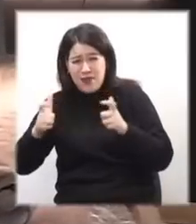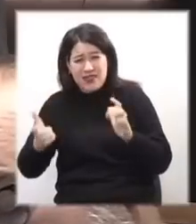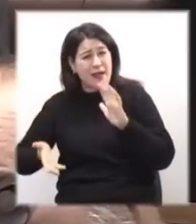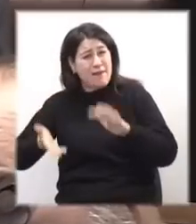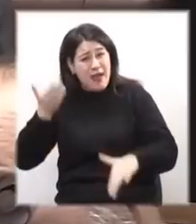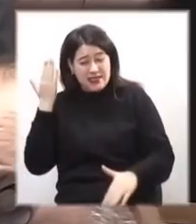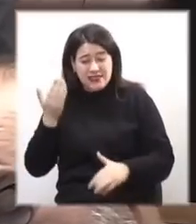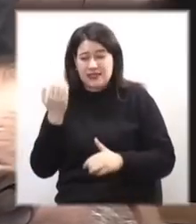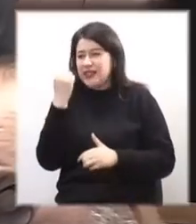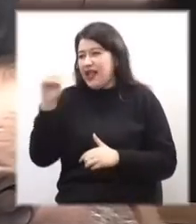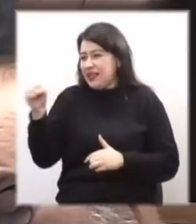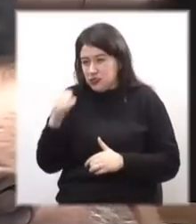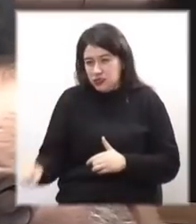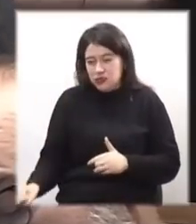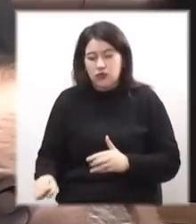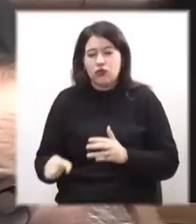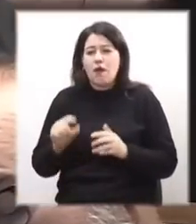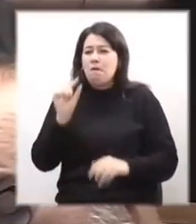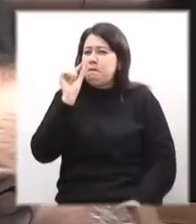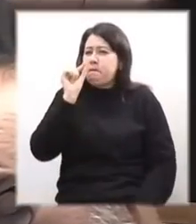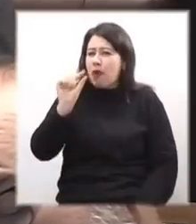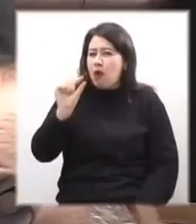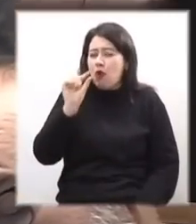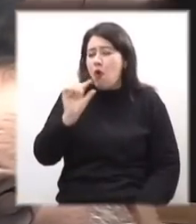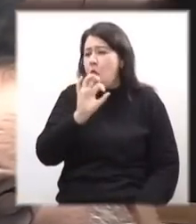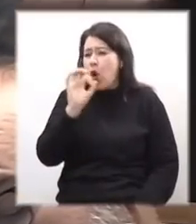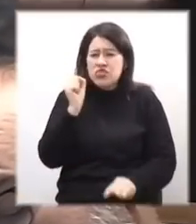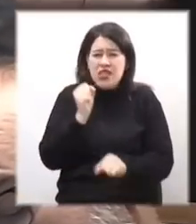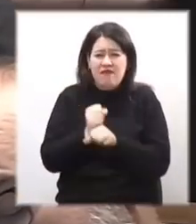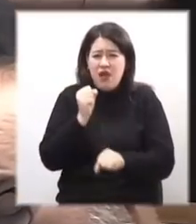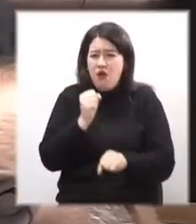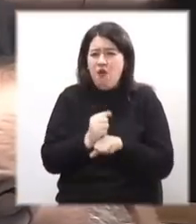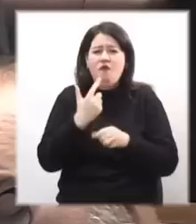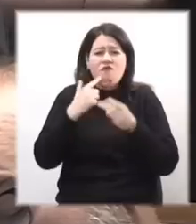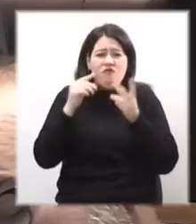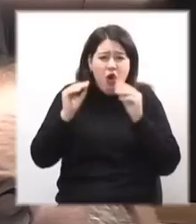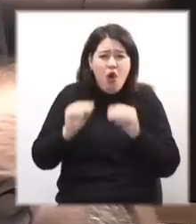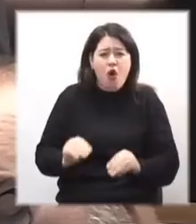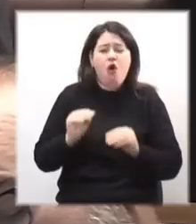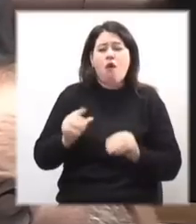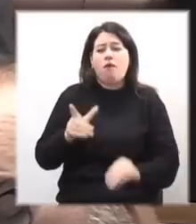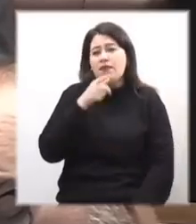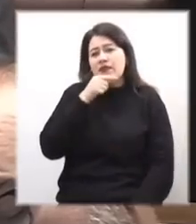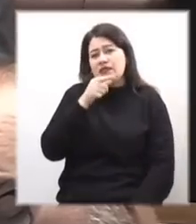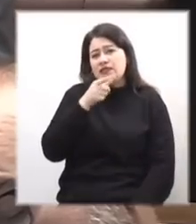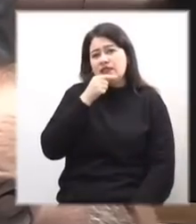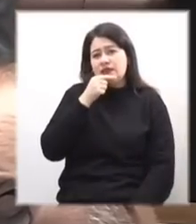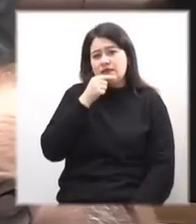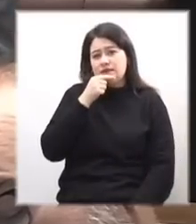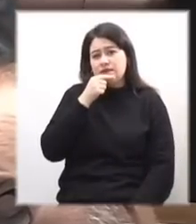accionar delictivo. El nulo o ineficaz abordaje de esta situación por parte de la policía.